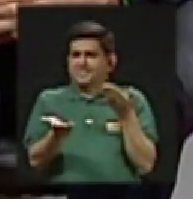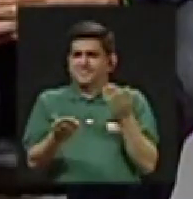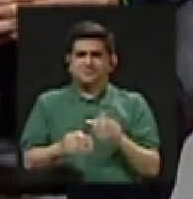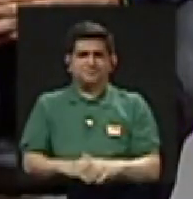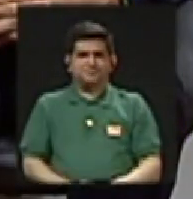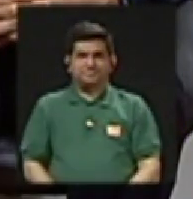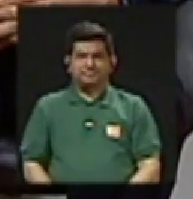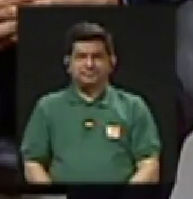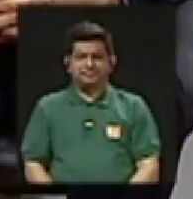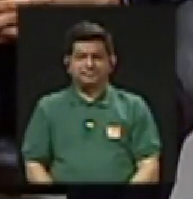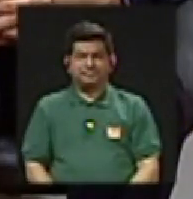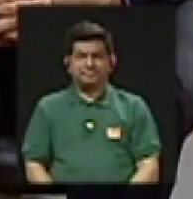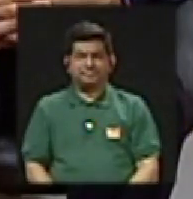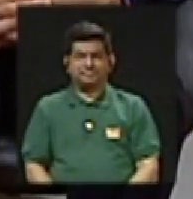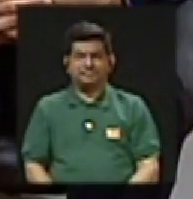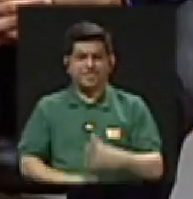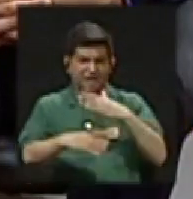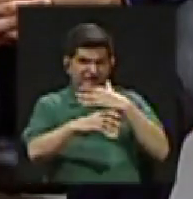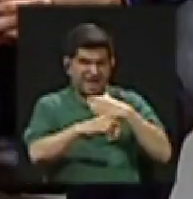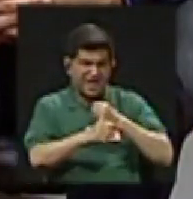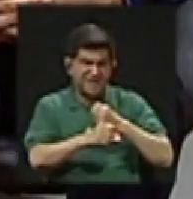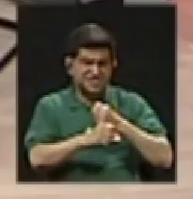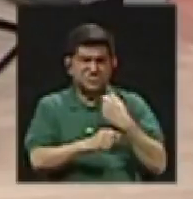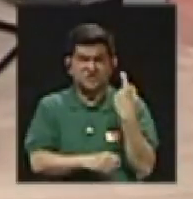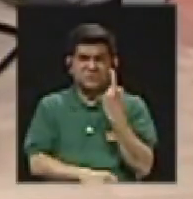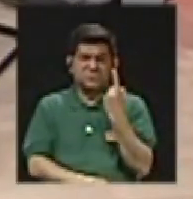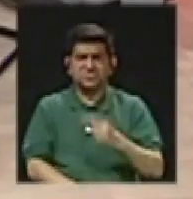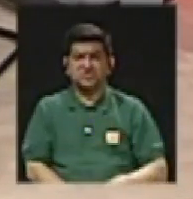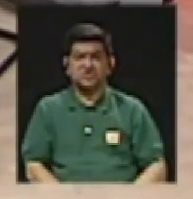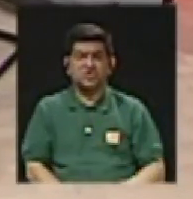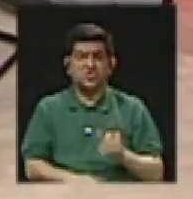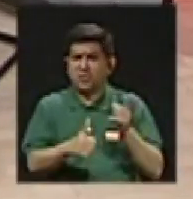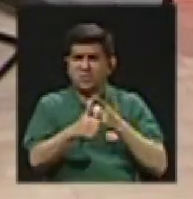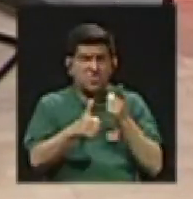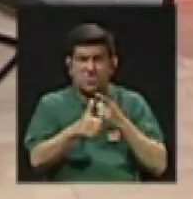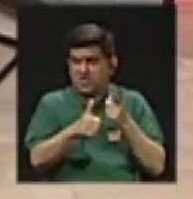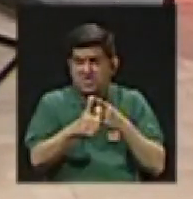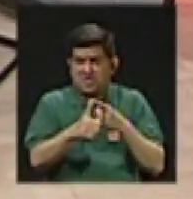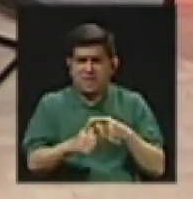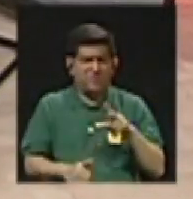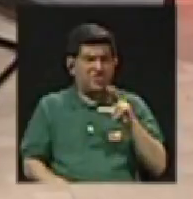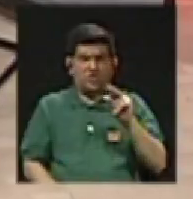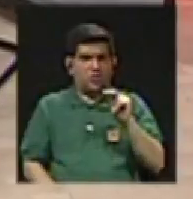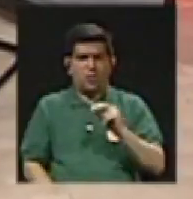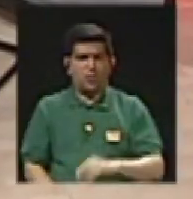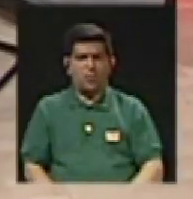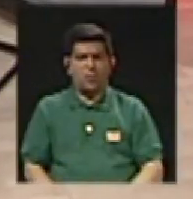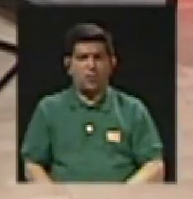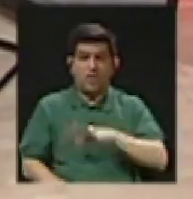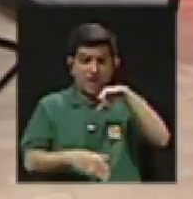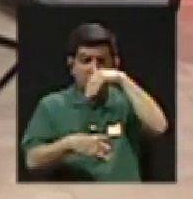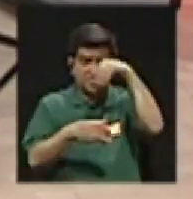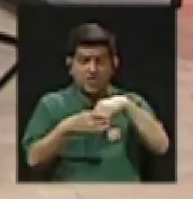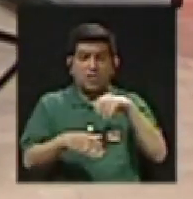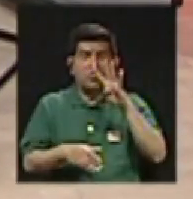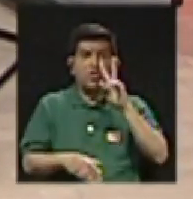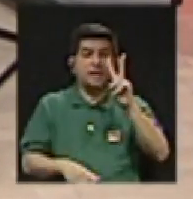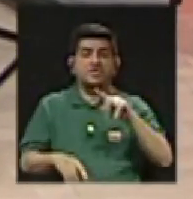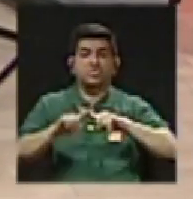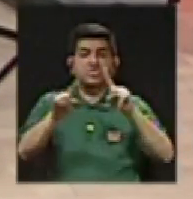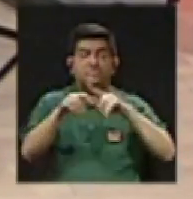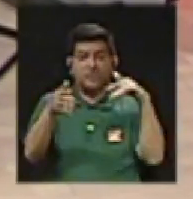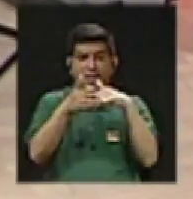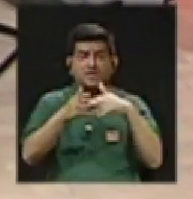digamos, elaborado porque no quedó de primero y son, en el contexto de estos 42 estudios, con